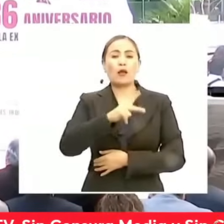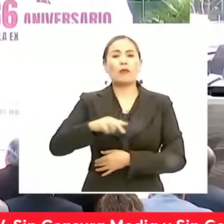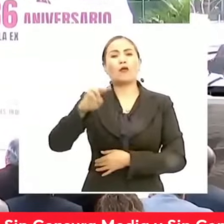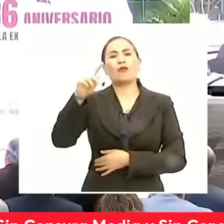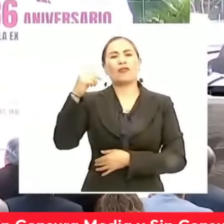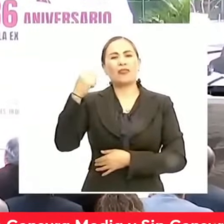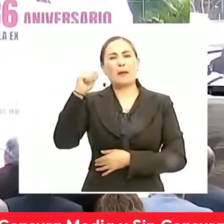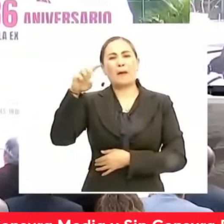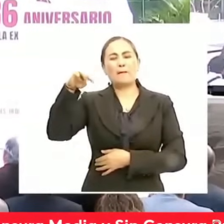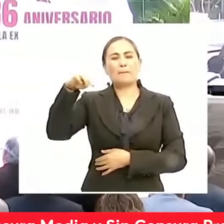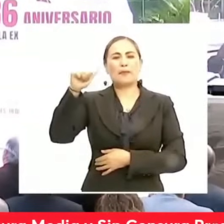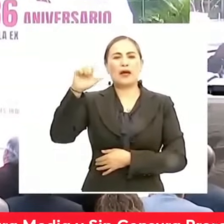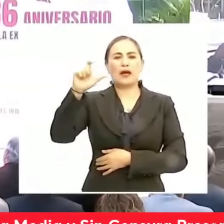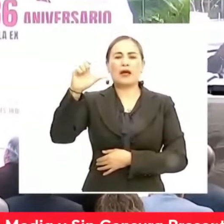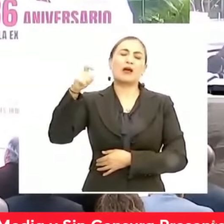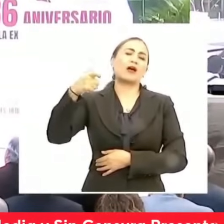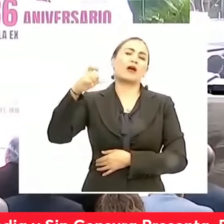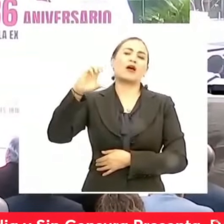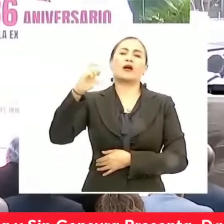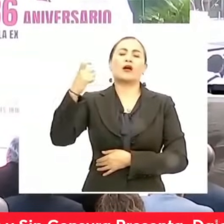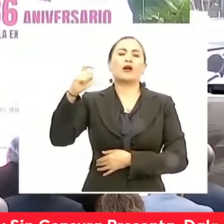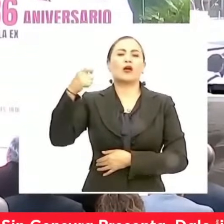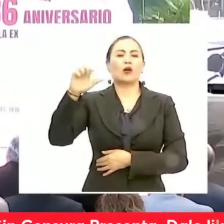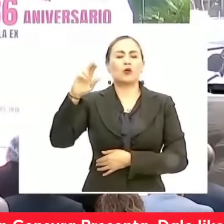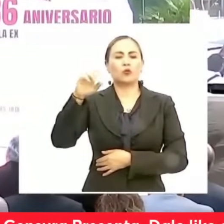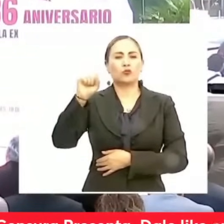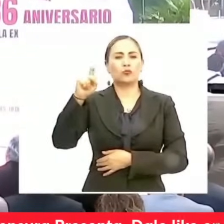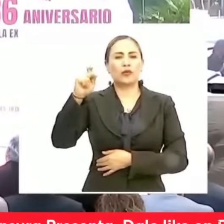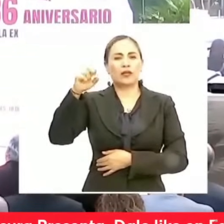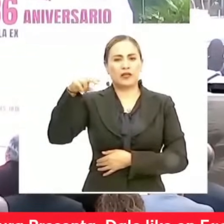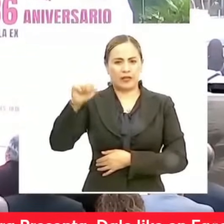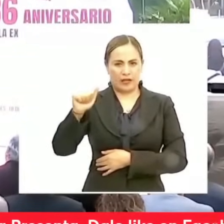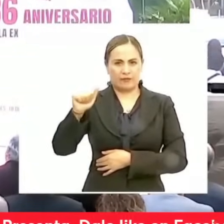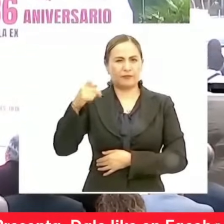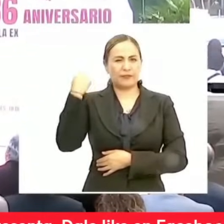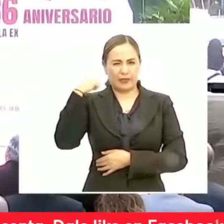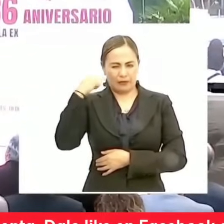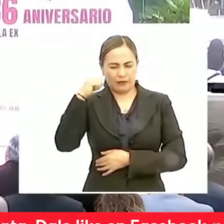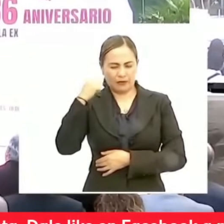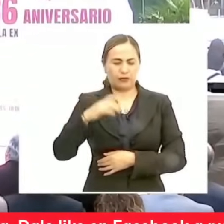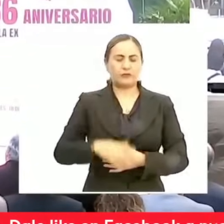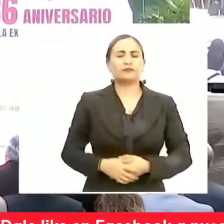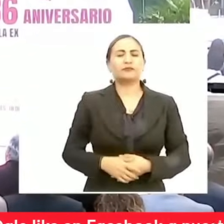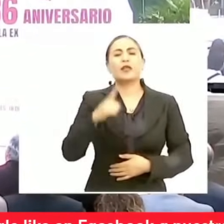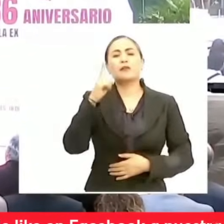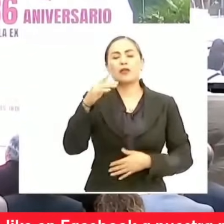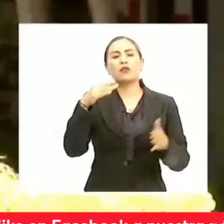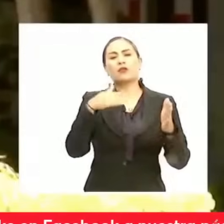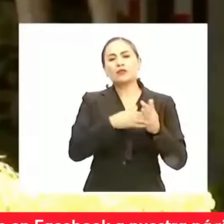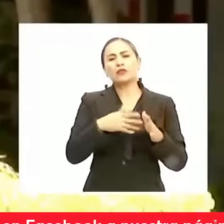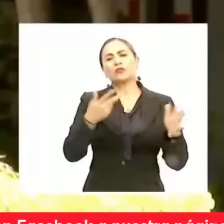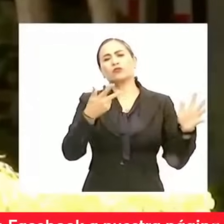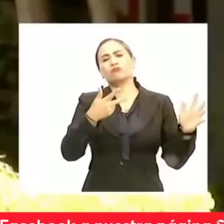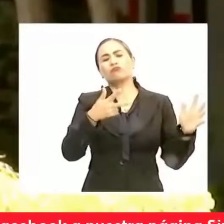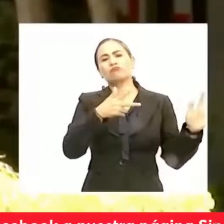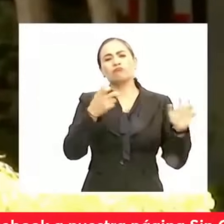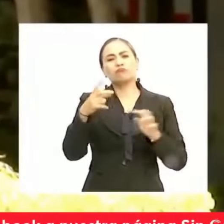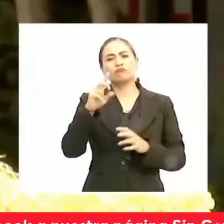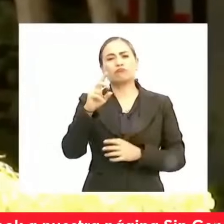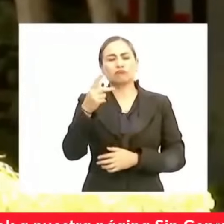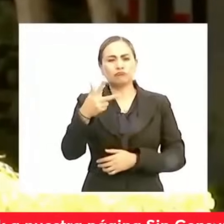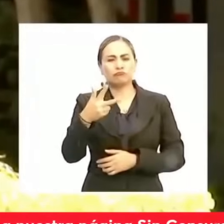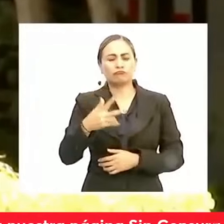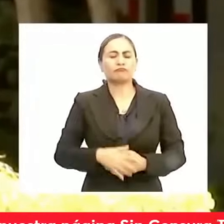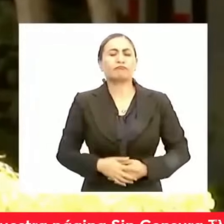el 18 de marzo de 1938, este recurso natural